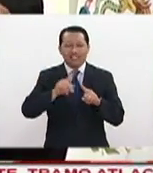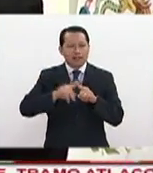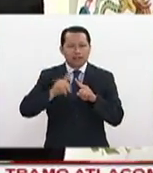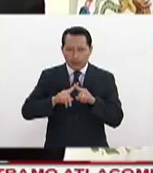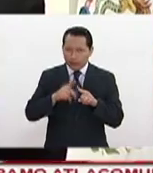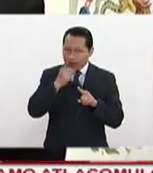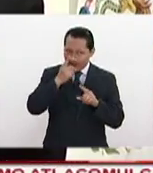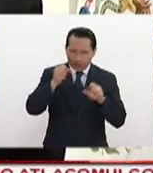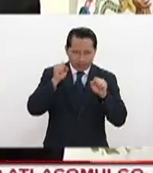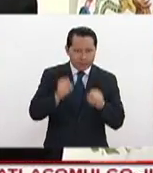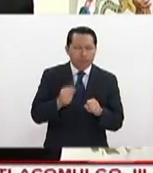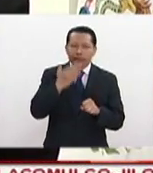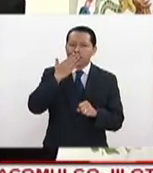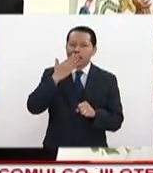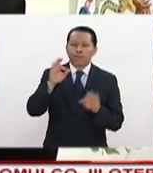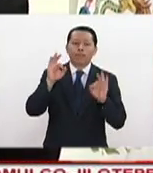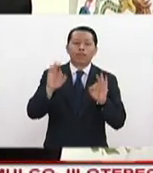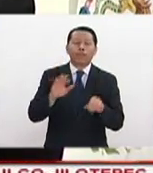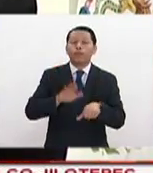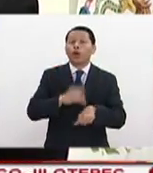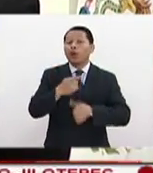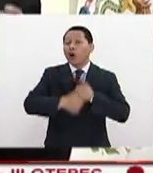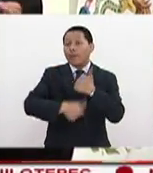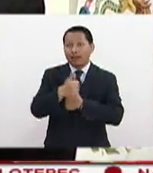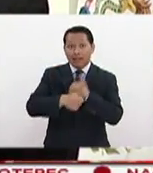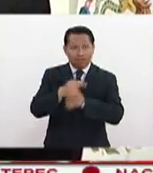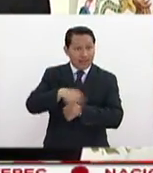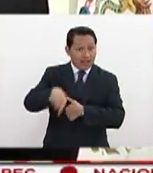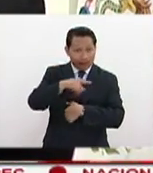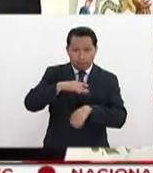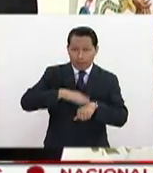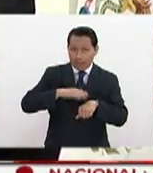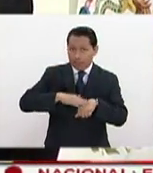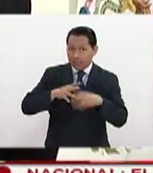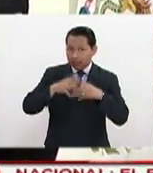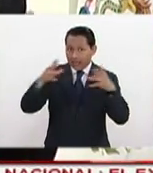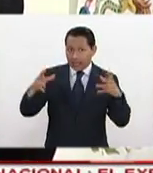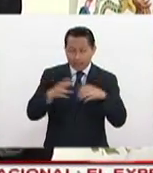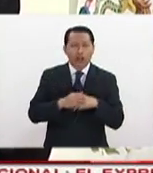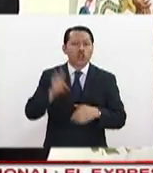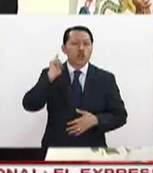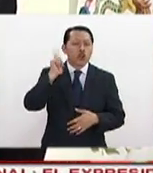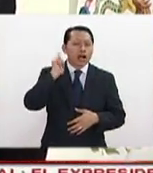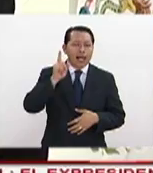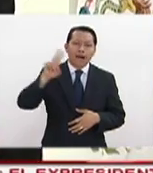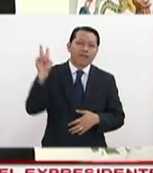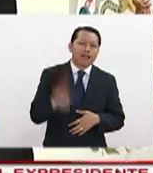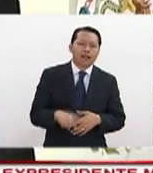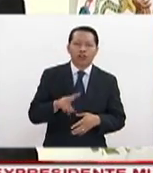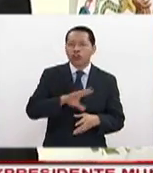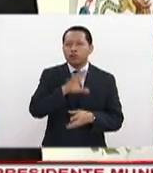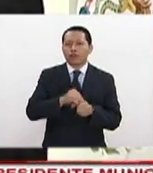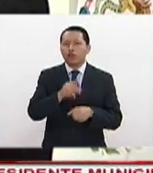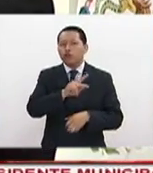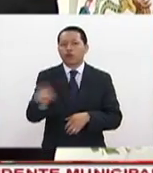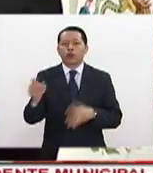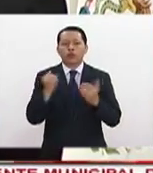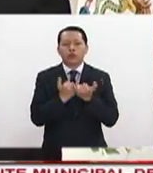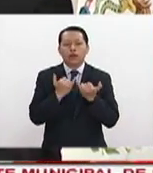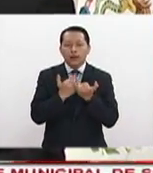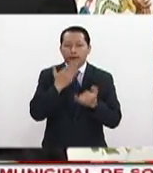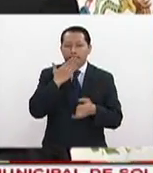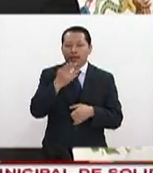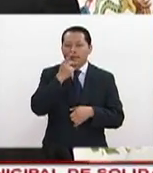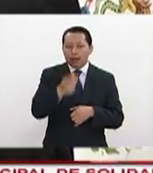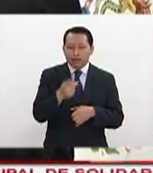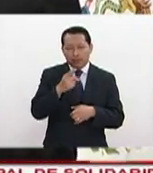que les va a servir en la vida porque la competitividad cada día es más grande. Ojalá de verdad que todos ustedes, como bien lo